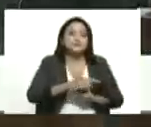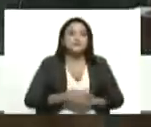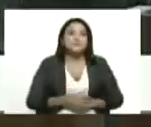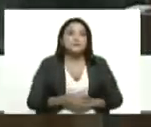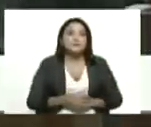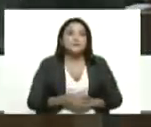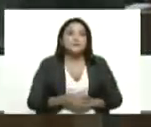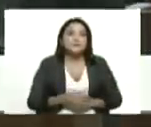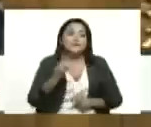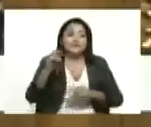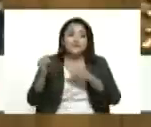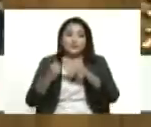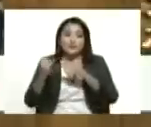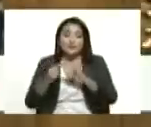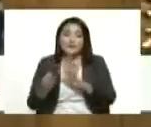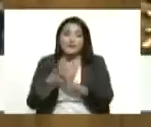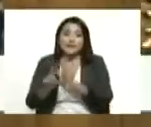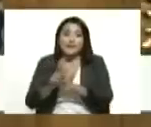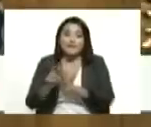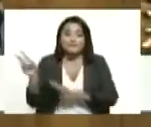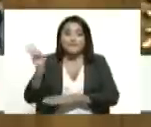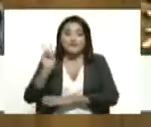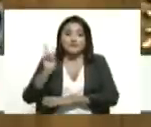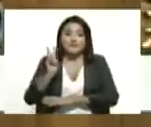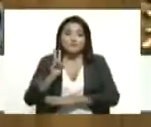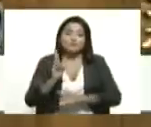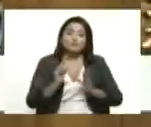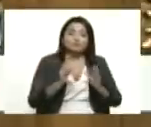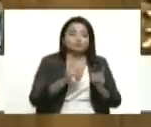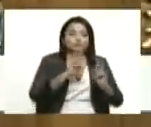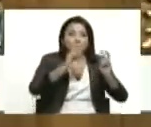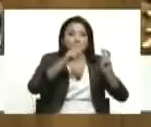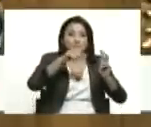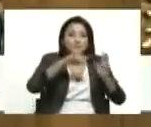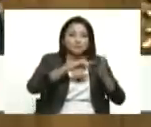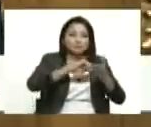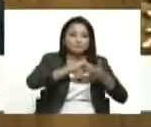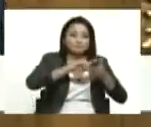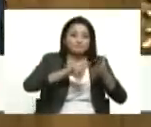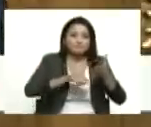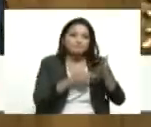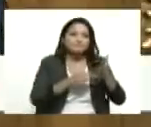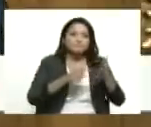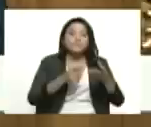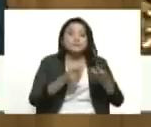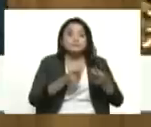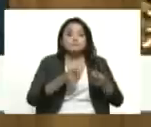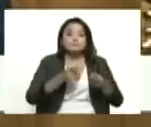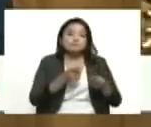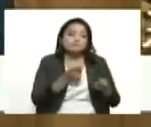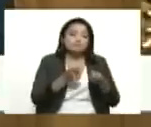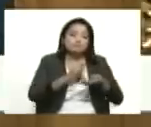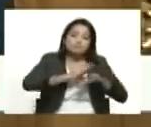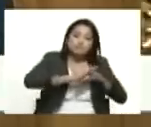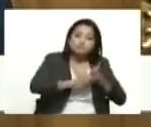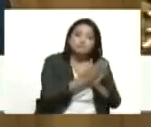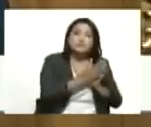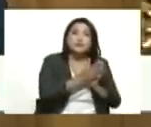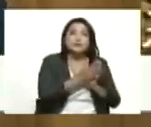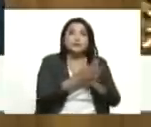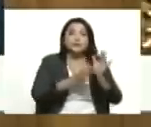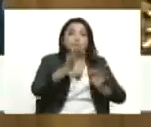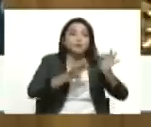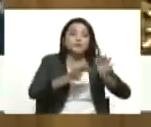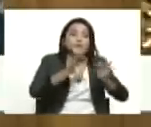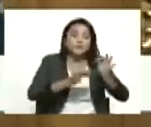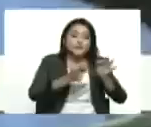medidas institucionales y legales adoptadas por Venezuela en esta materia. La extinción de dominio es una fórmula jurídica que